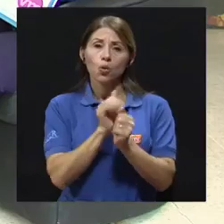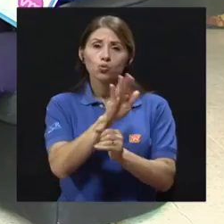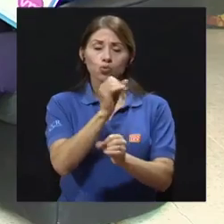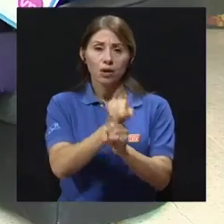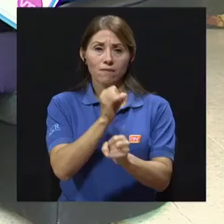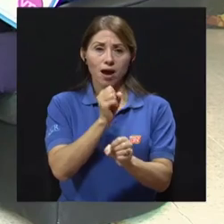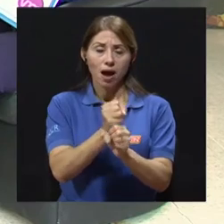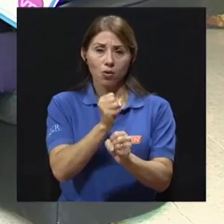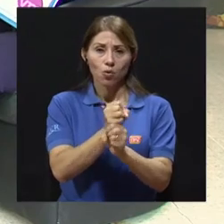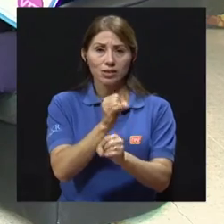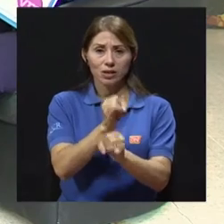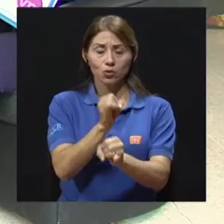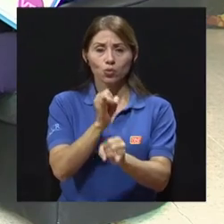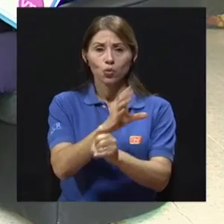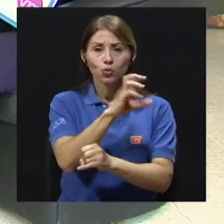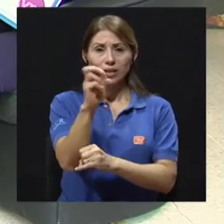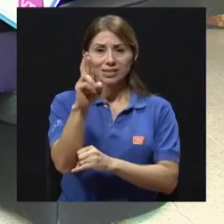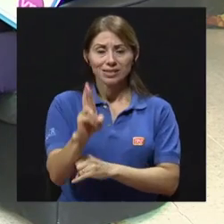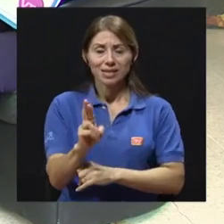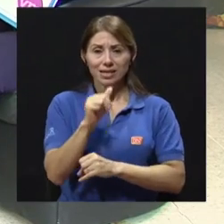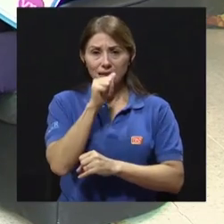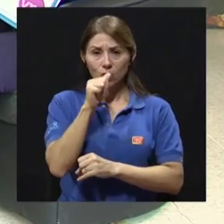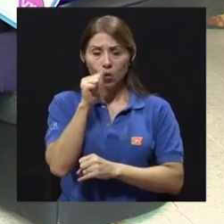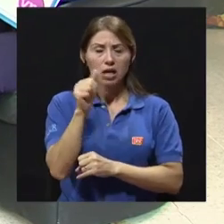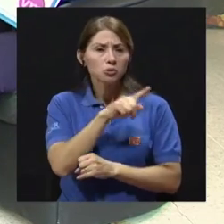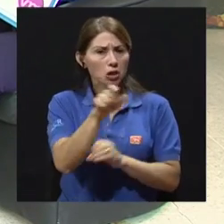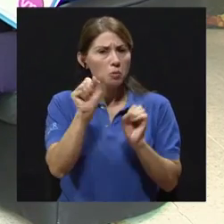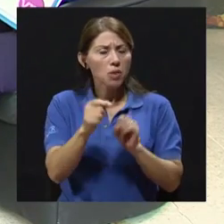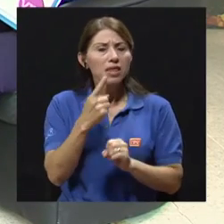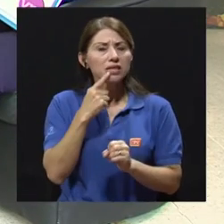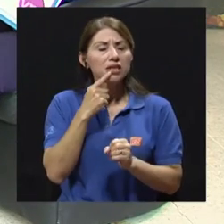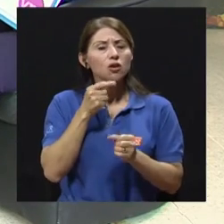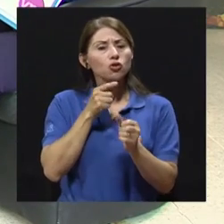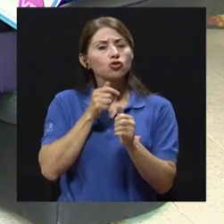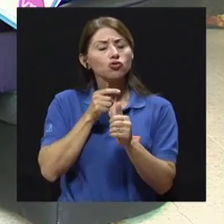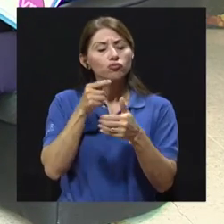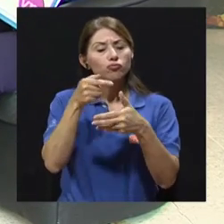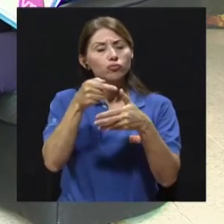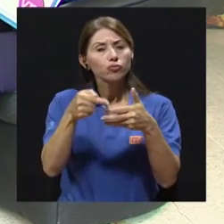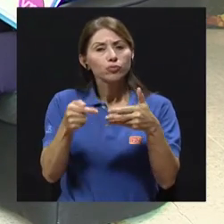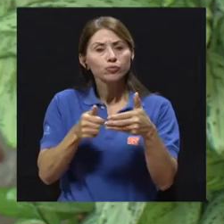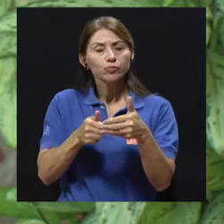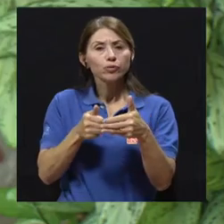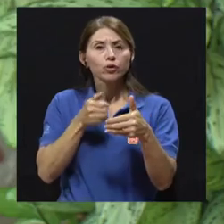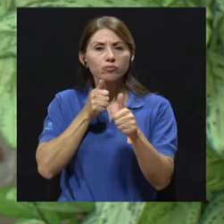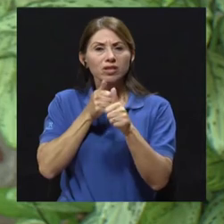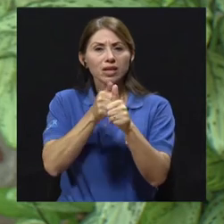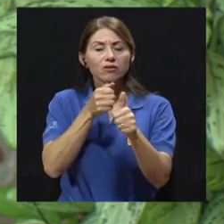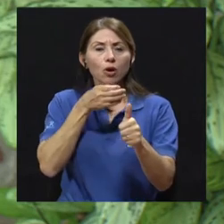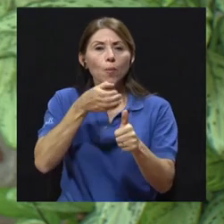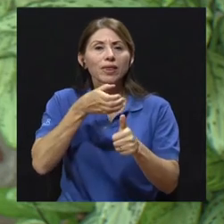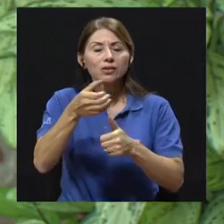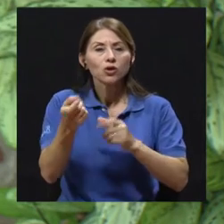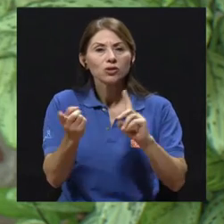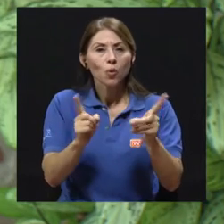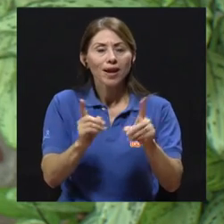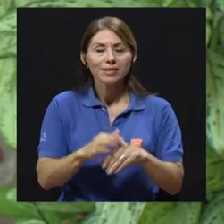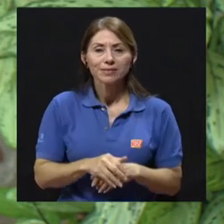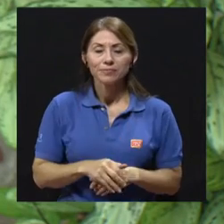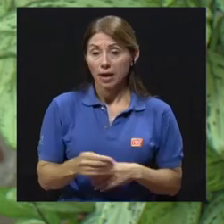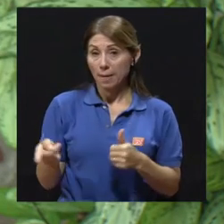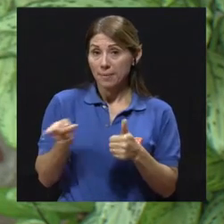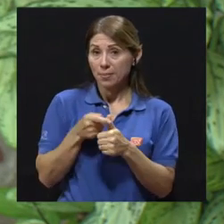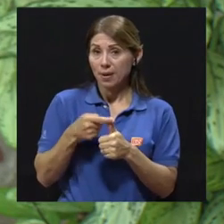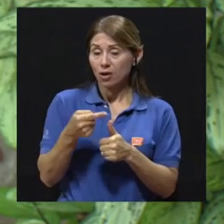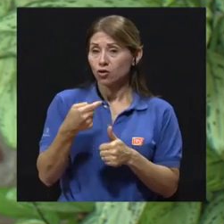realizan en el Instituto Costarricense sobre Drogas, nos pueda dar ciertas recomendaciones a seguir. Claro, sí. Básicamente, lo